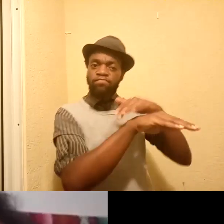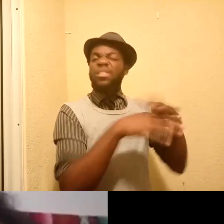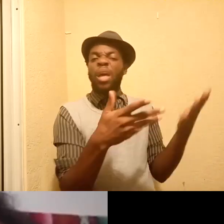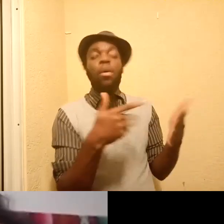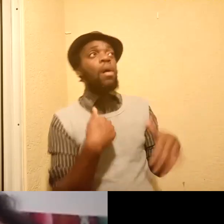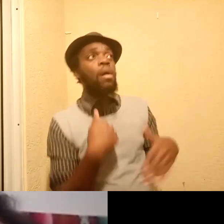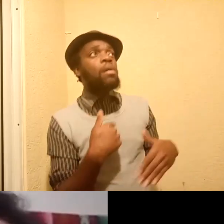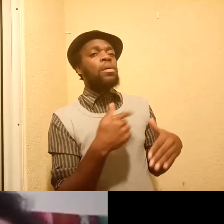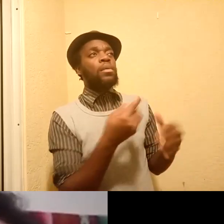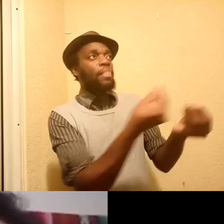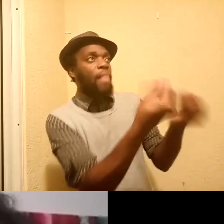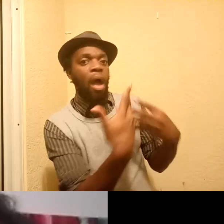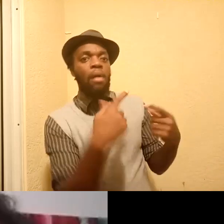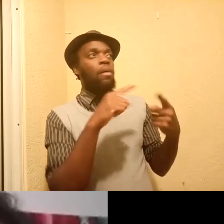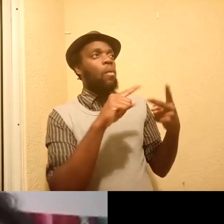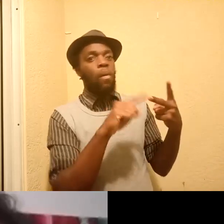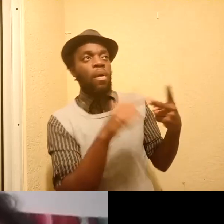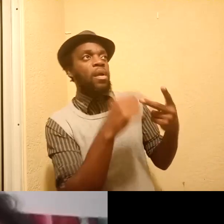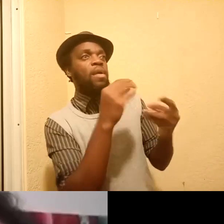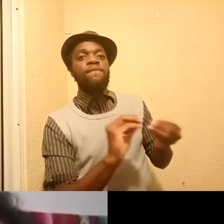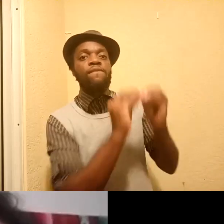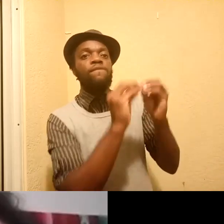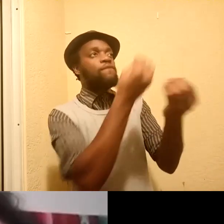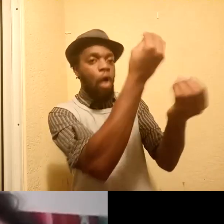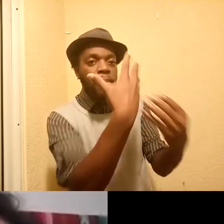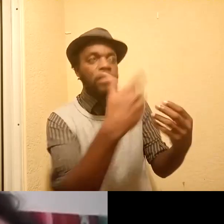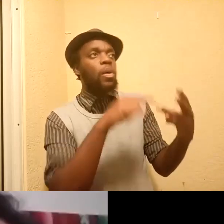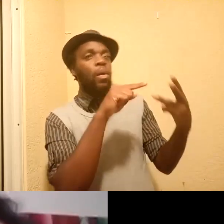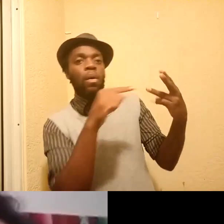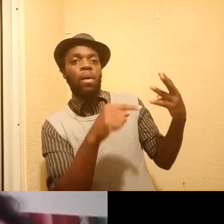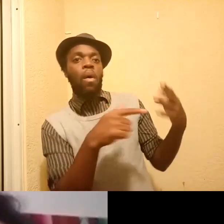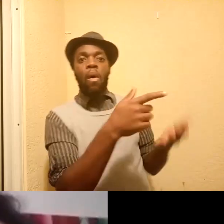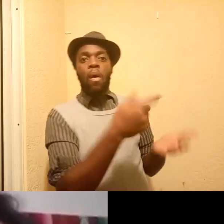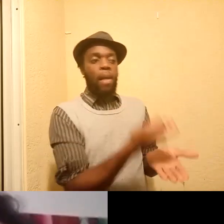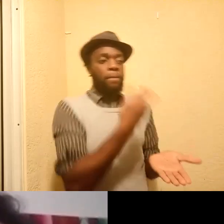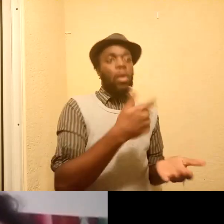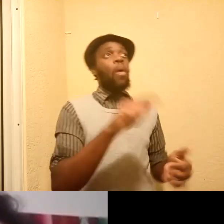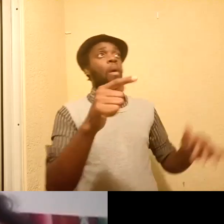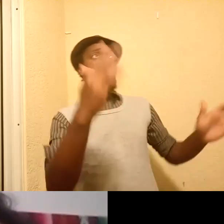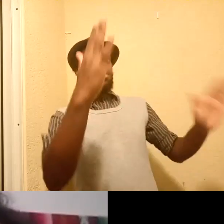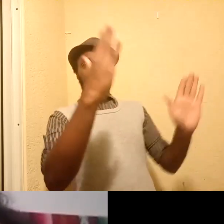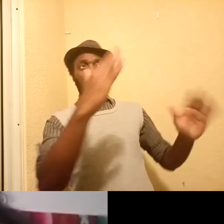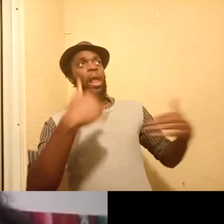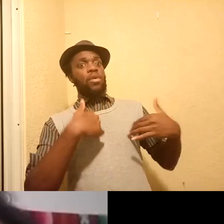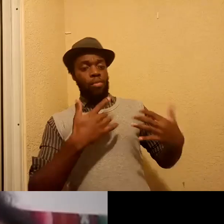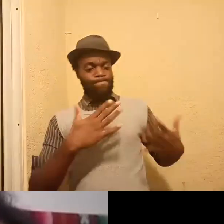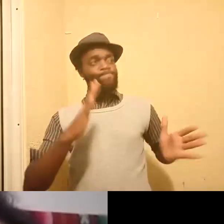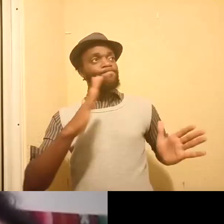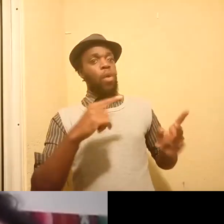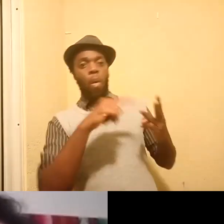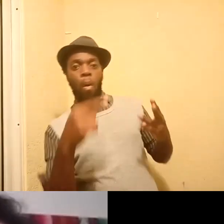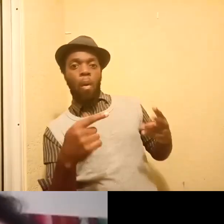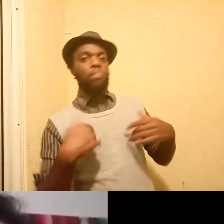los bienes, a los productos, al servicio, así como a los objetos mismos, a los instrumentos, herramientas y